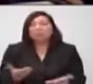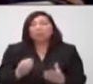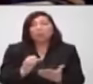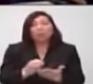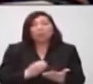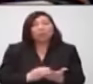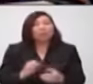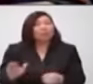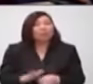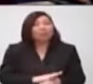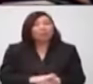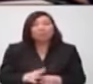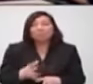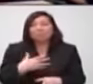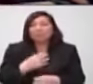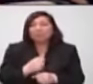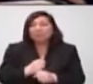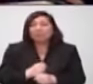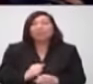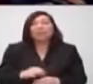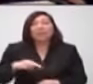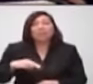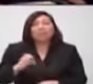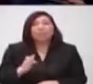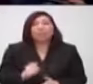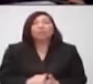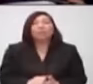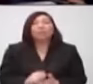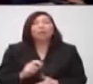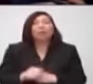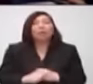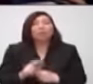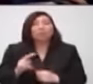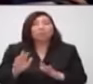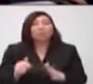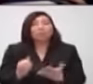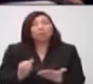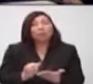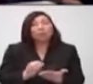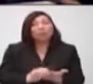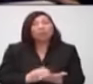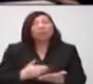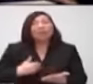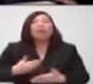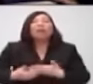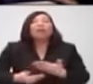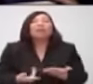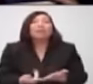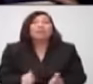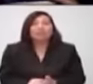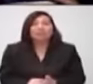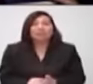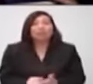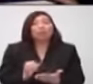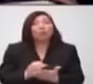contratos sean totalmente autosostenibles. El MEF en abril de 2016 aprobó los contratos, y esto ¿qué generó? Generó que